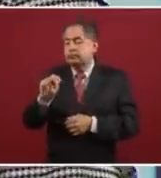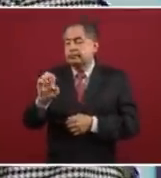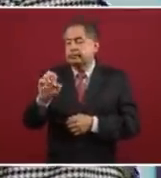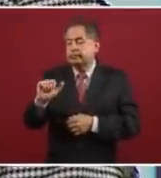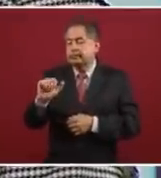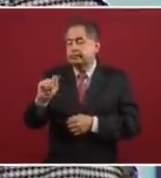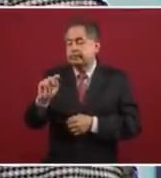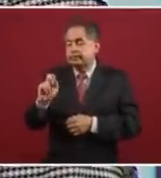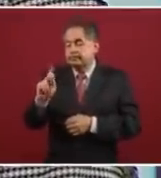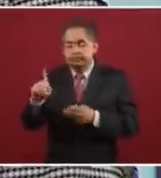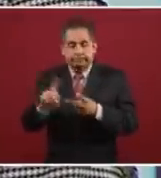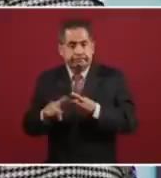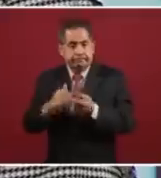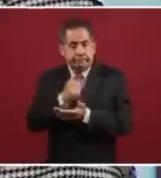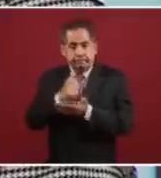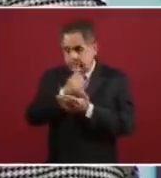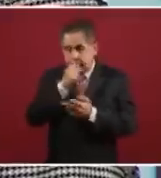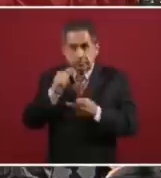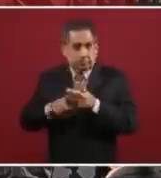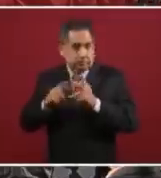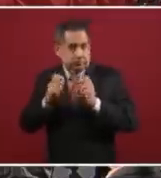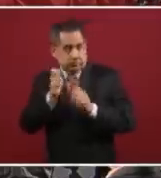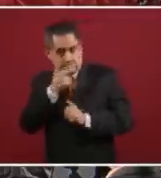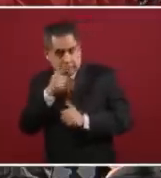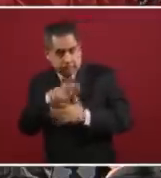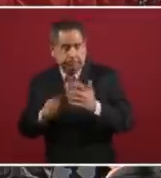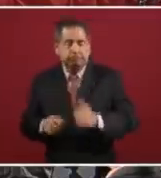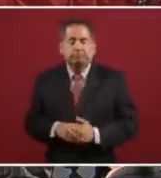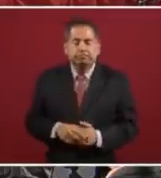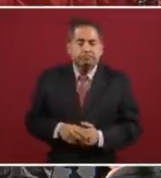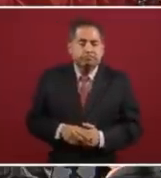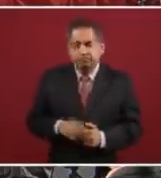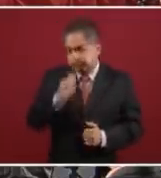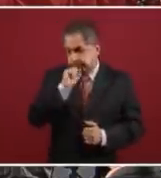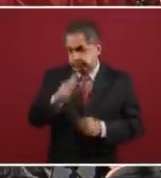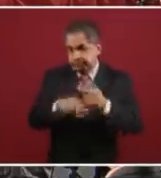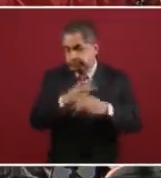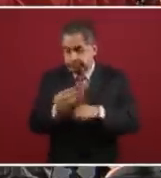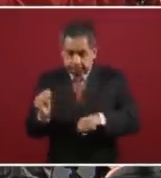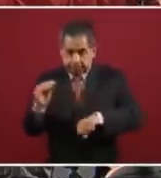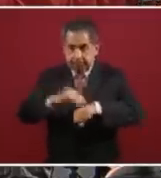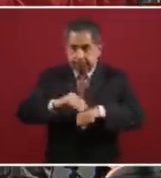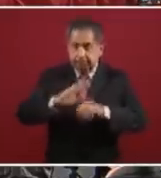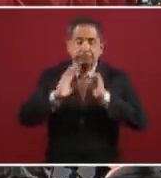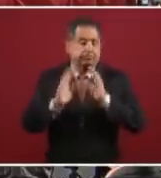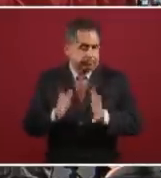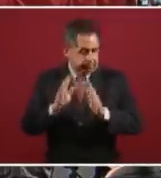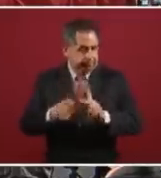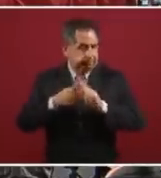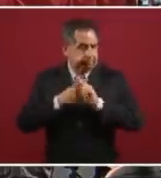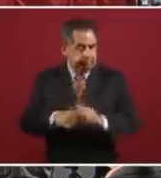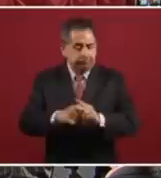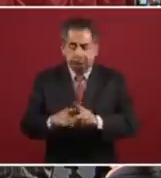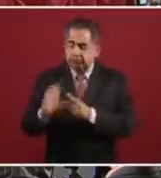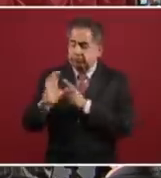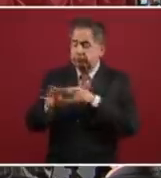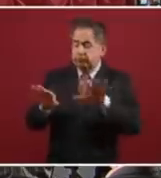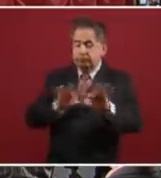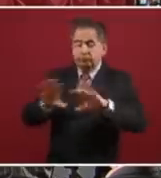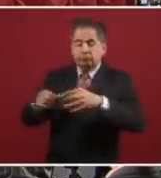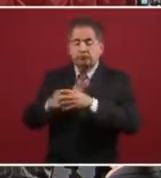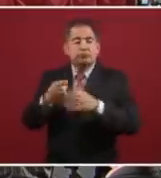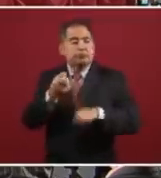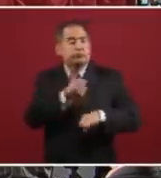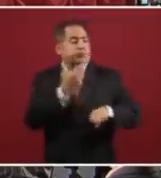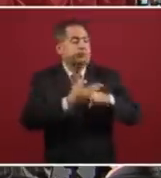Guerrero, Ciudad Juárez y en Chihuahua. También darles cuenta de que se instaló ya la Comisión